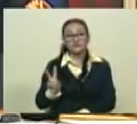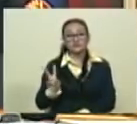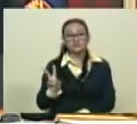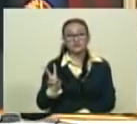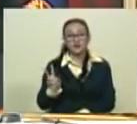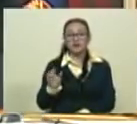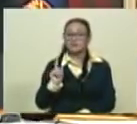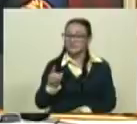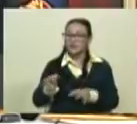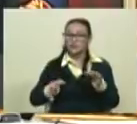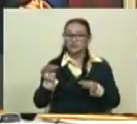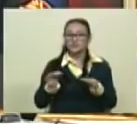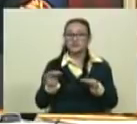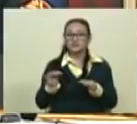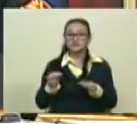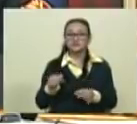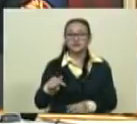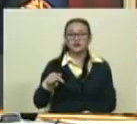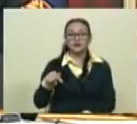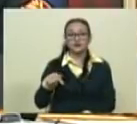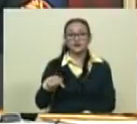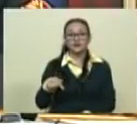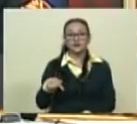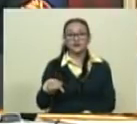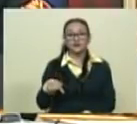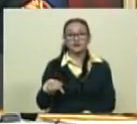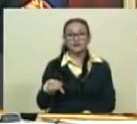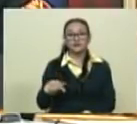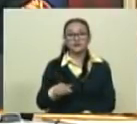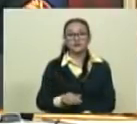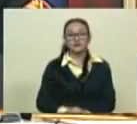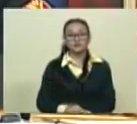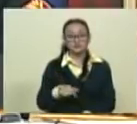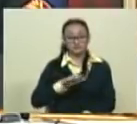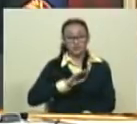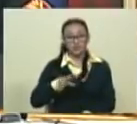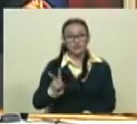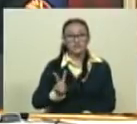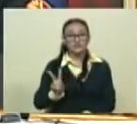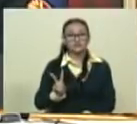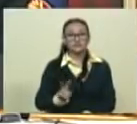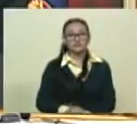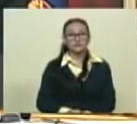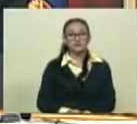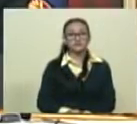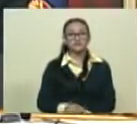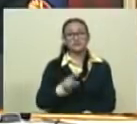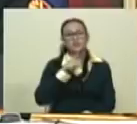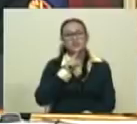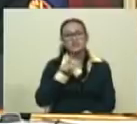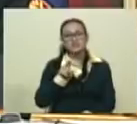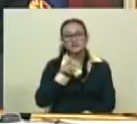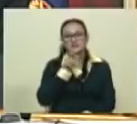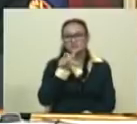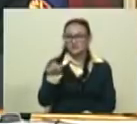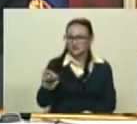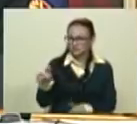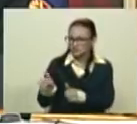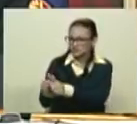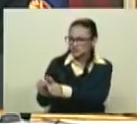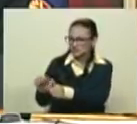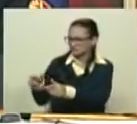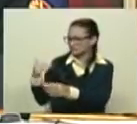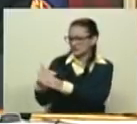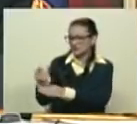haga justicia en territorio y jurisdicción de Venezuela. Dime con quién andas y te diré